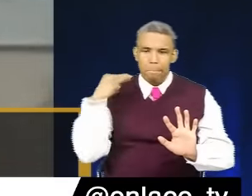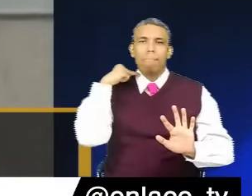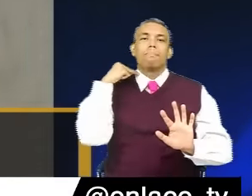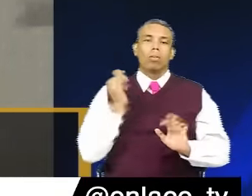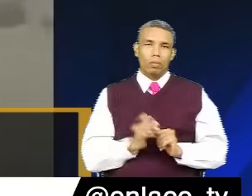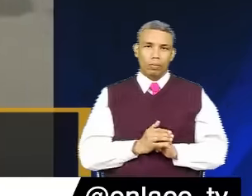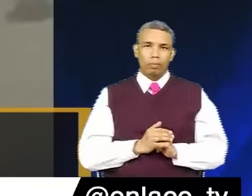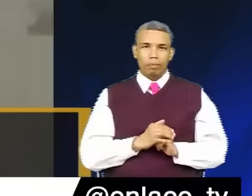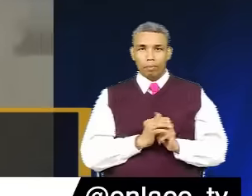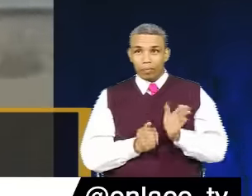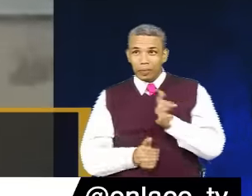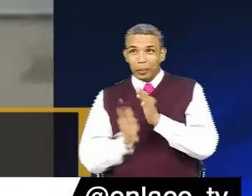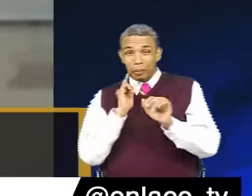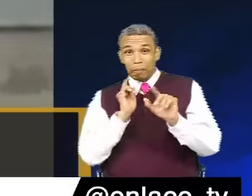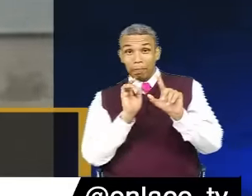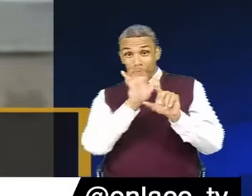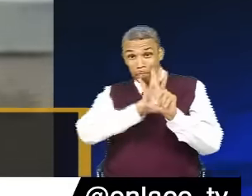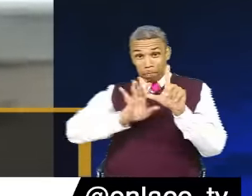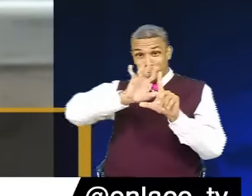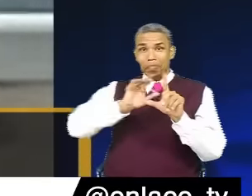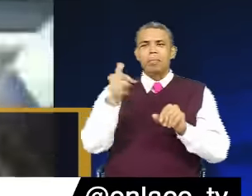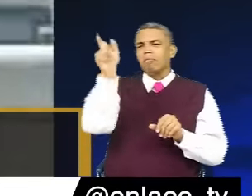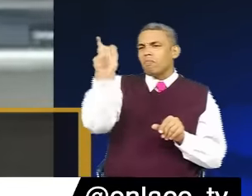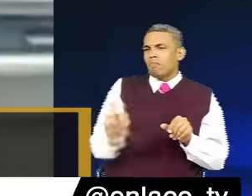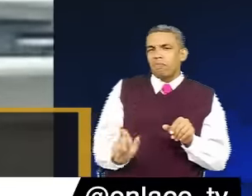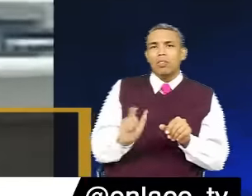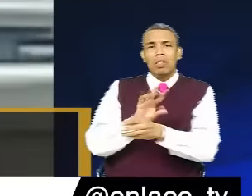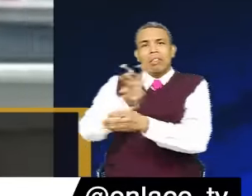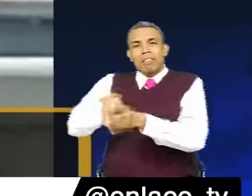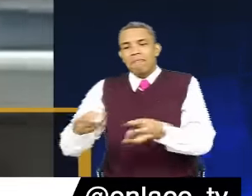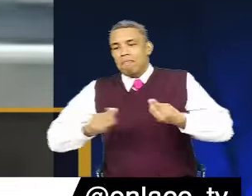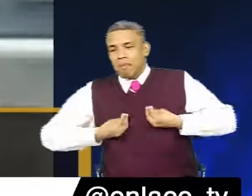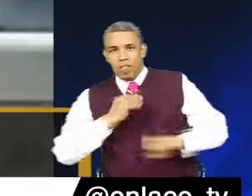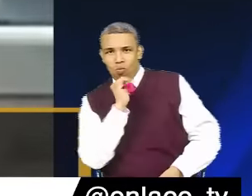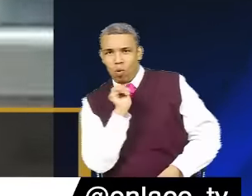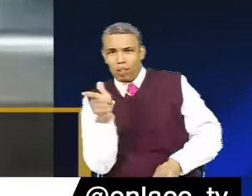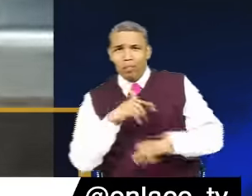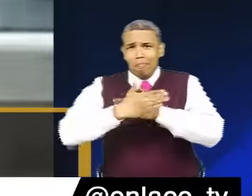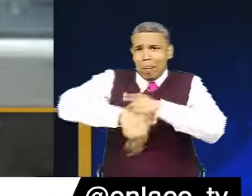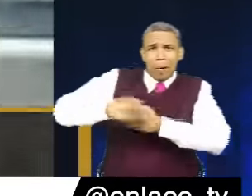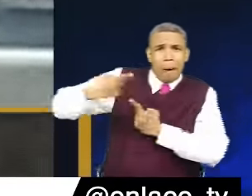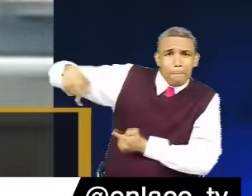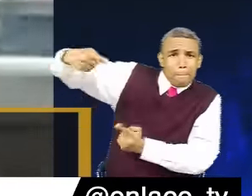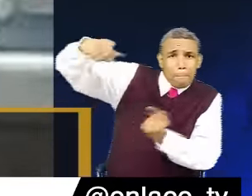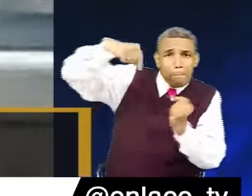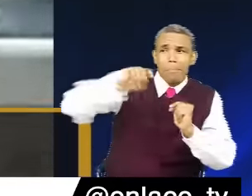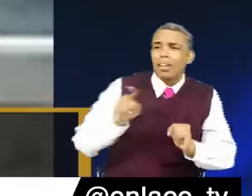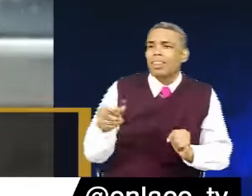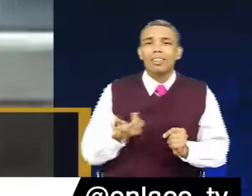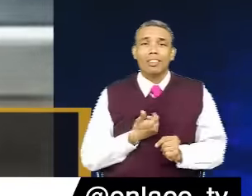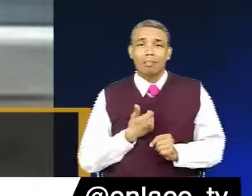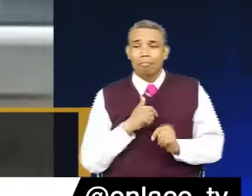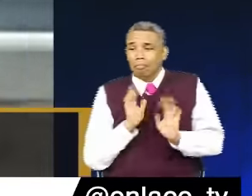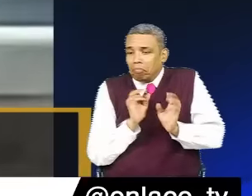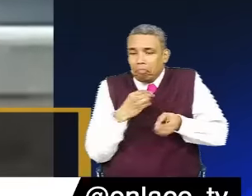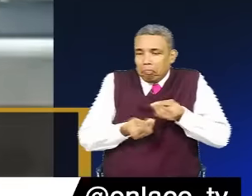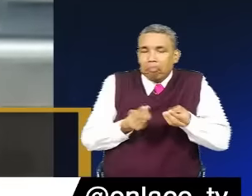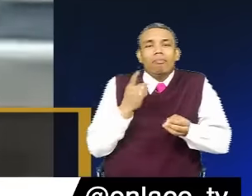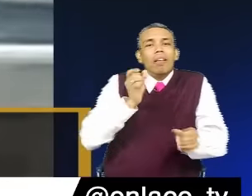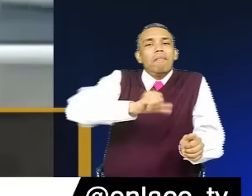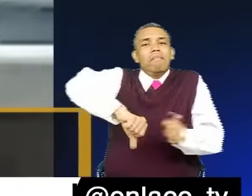captó de nuevo a un habitante de la calle haciendo uso de la fuente del Parque a la Vida. De la manera más tranquila, usa sus respectivos elementos de aseo